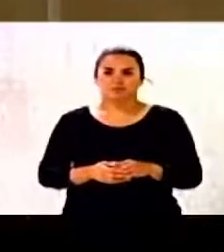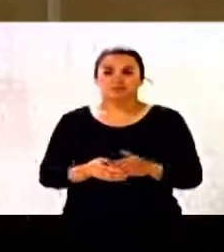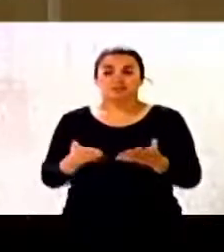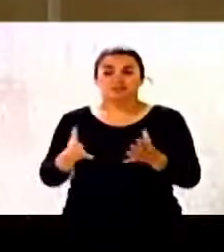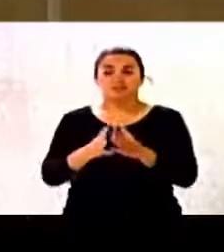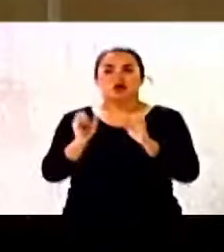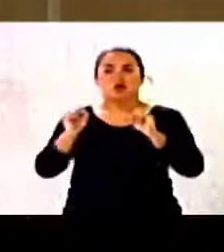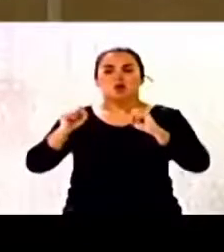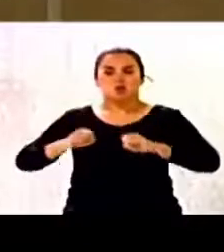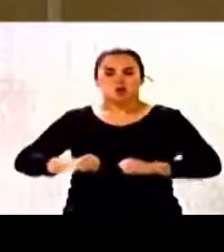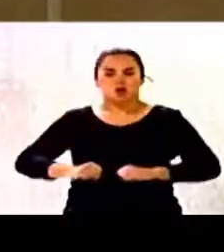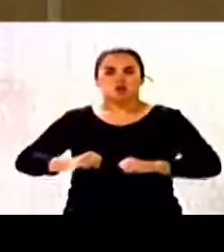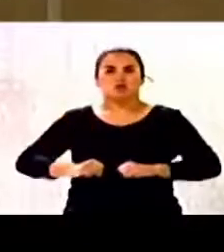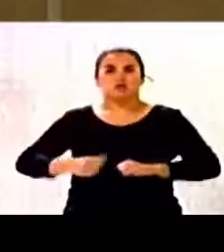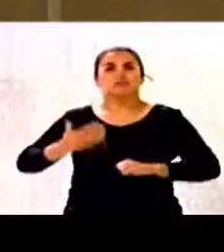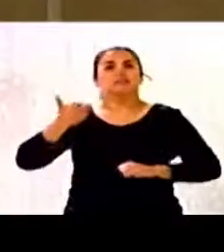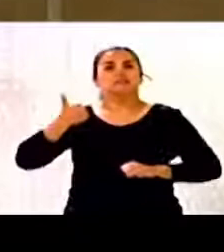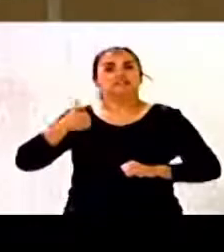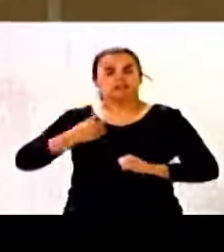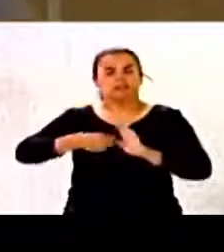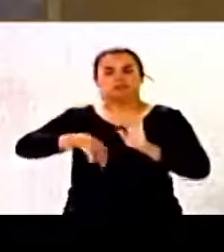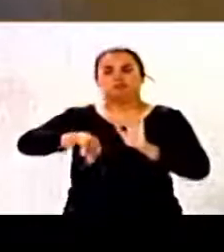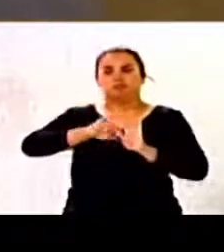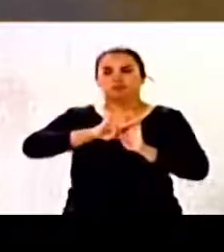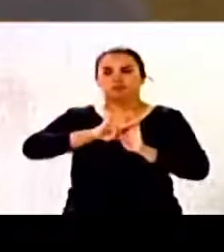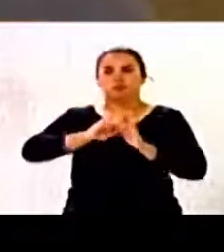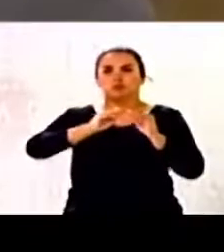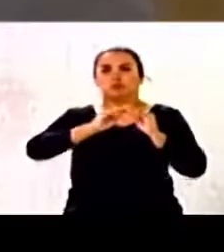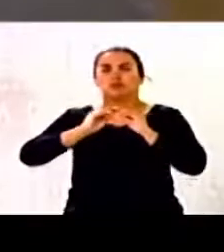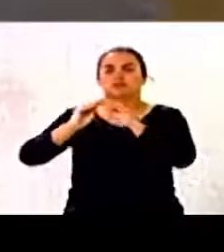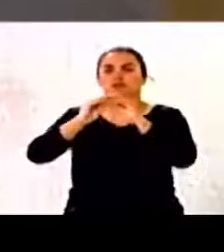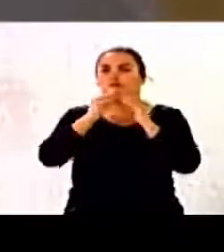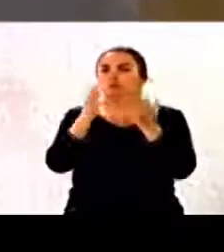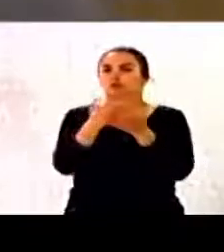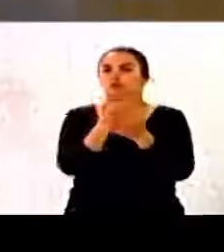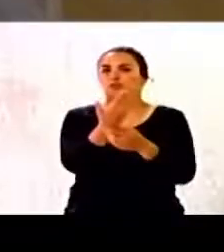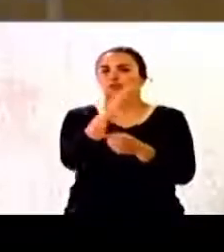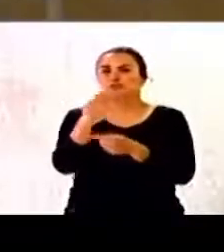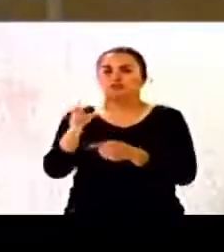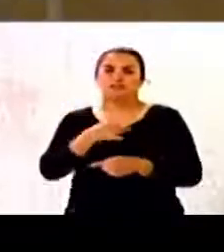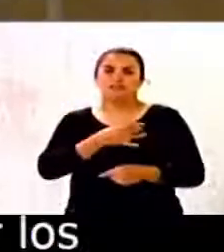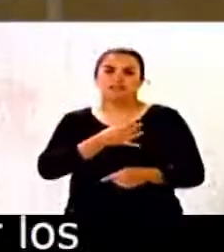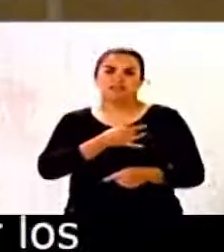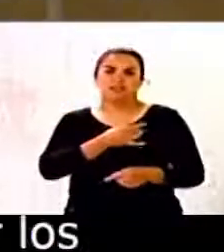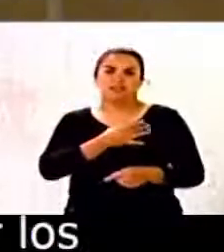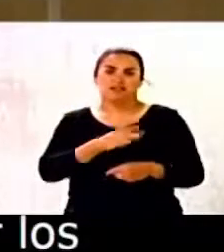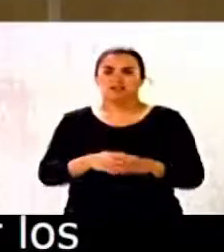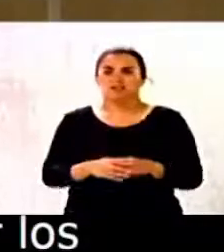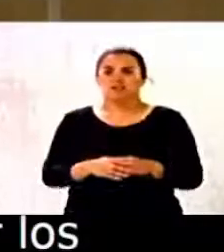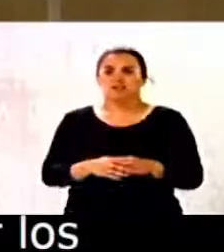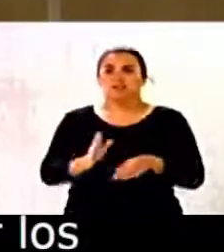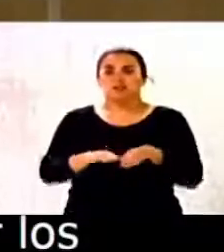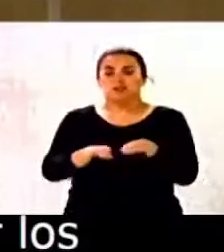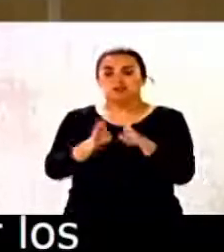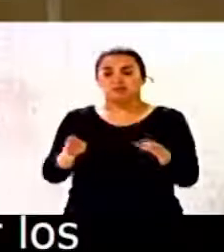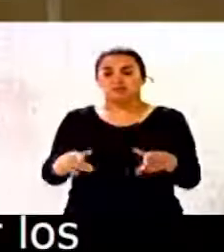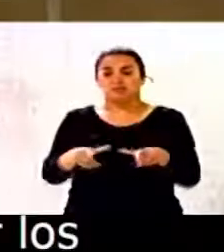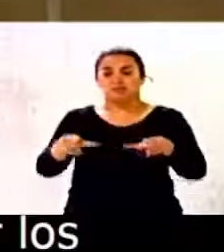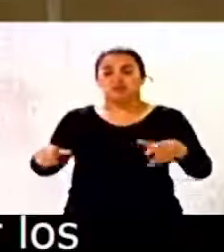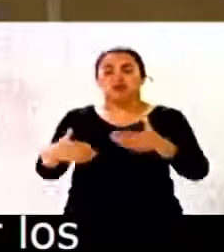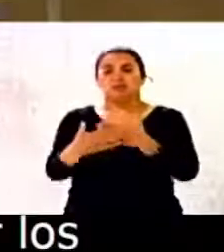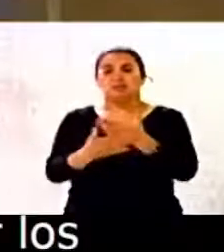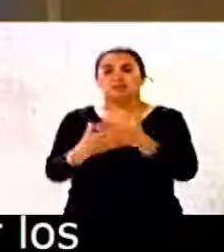acuerdo que ya ha sido suscrito por unanimidad por todos los representantes sindicales de la Mesa Sectorial de Administración General